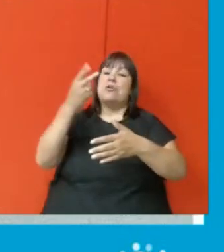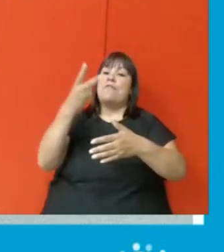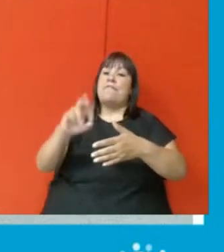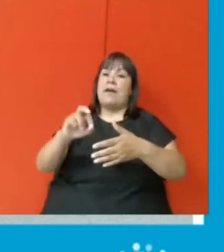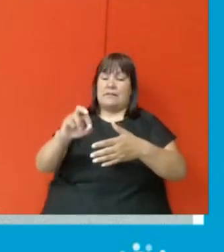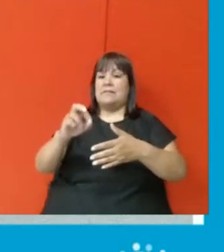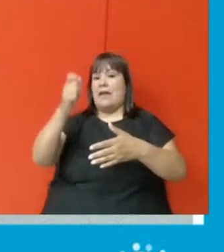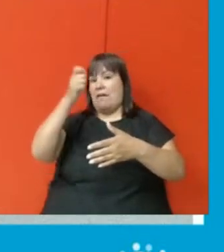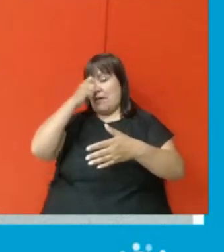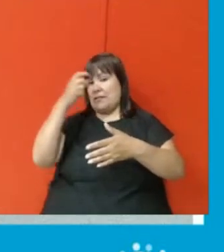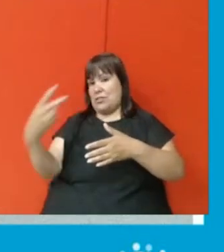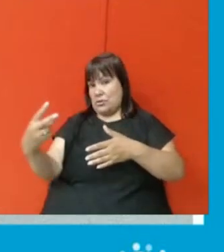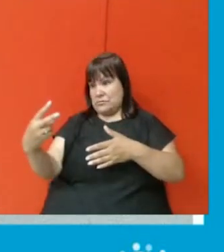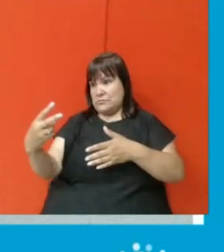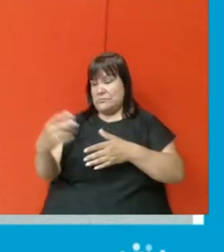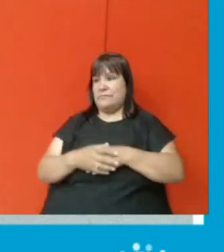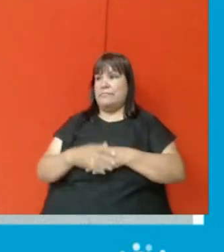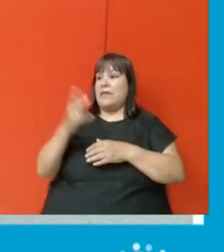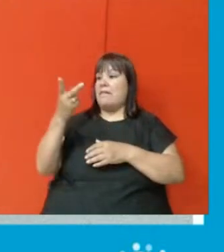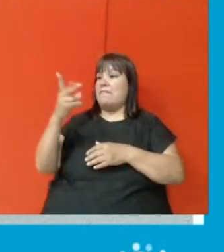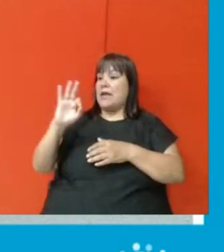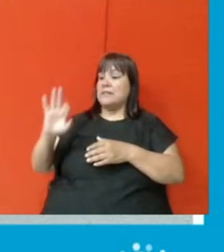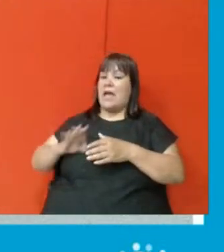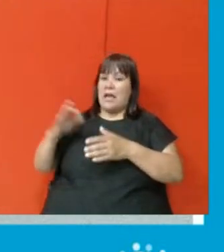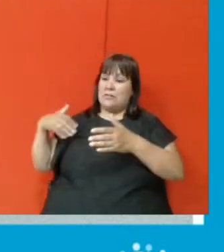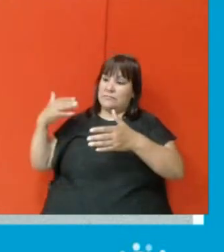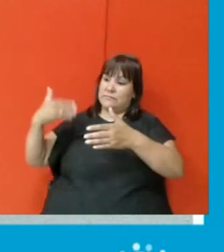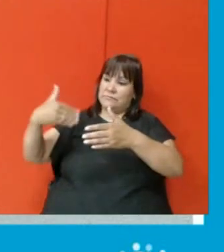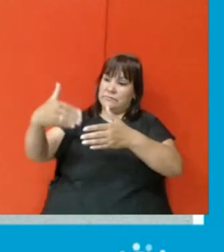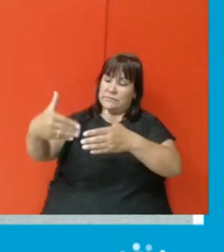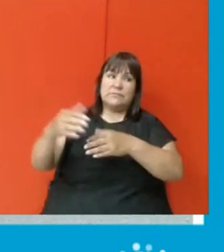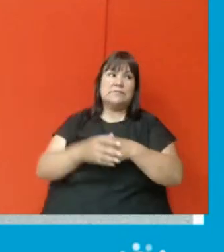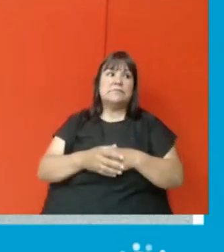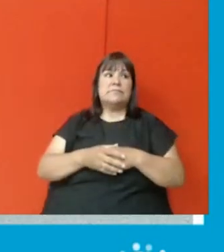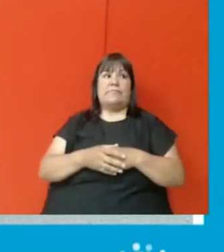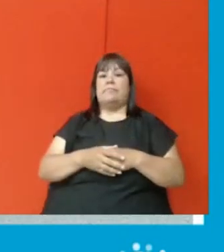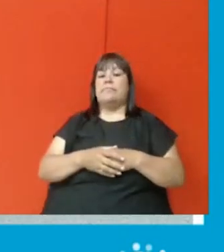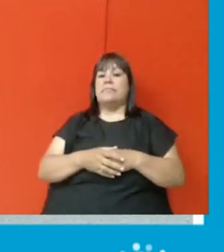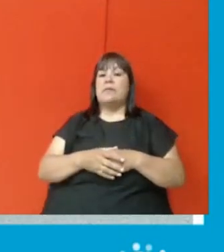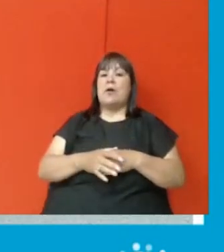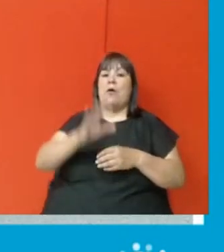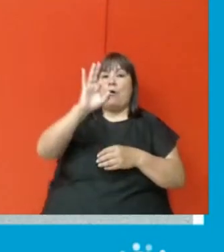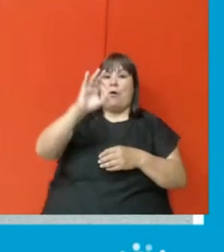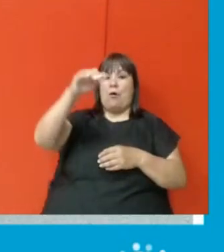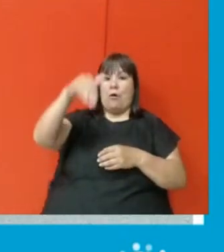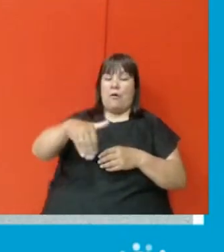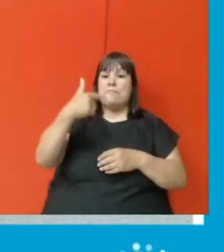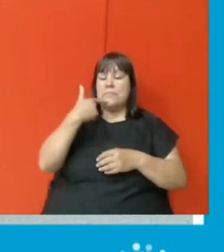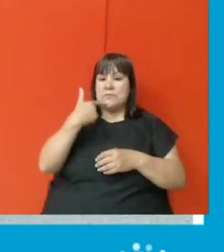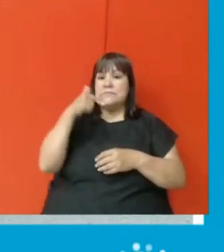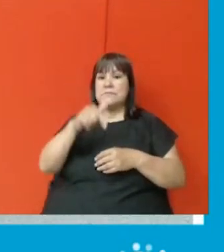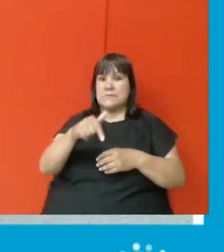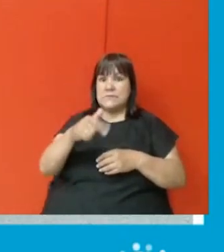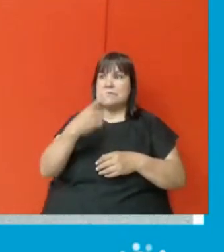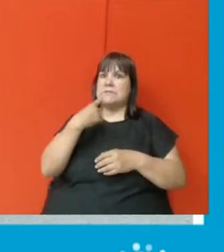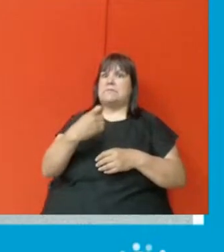años después, la OMS se avivó que había que hacer un report mundial y una investigación mundial